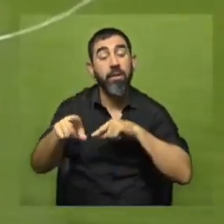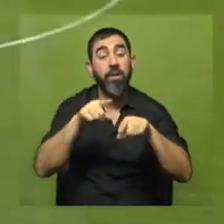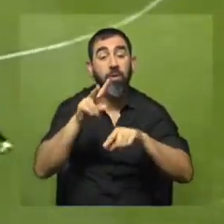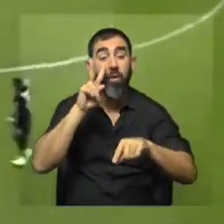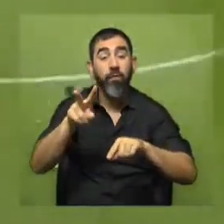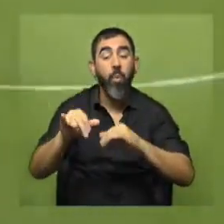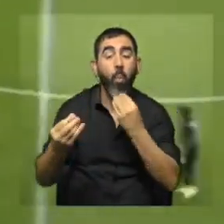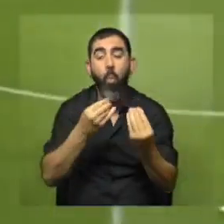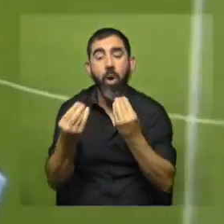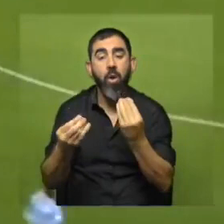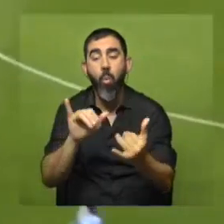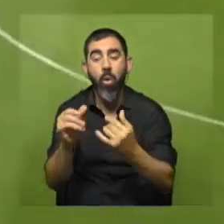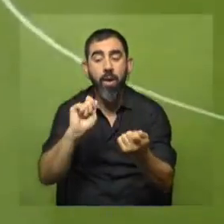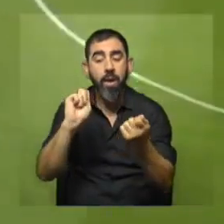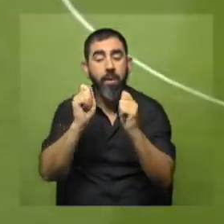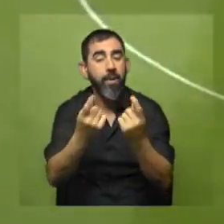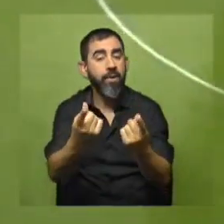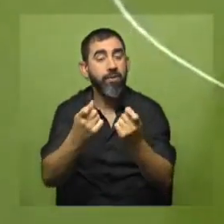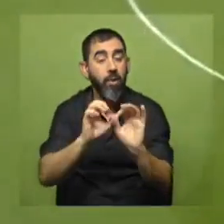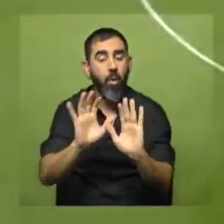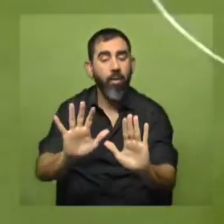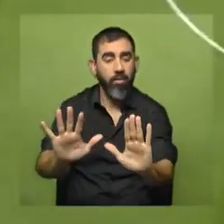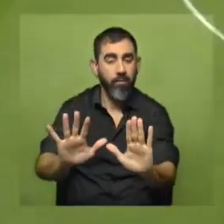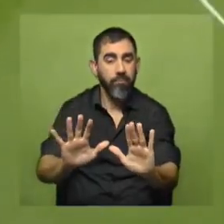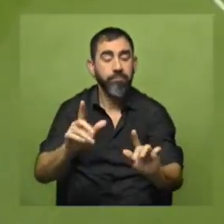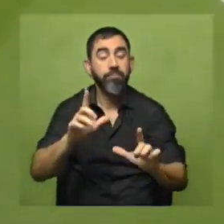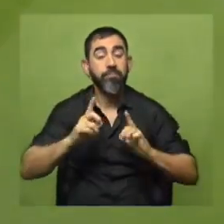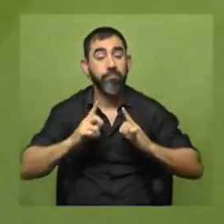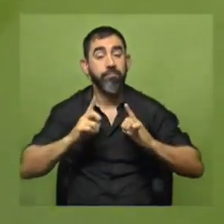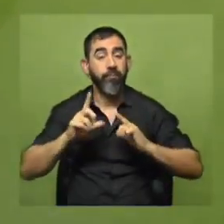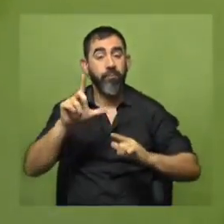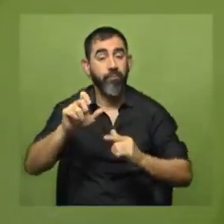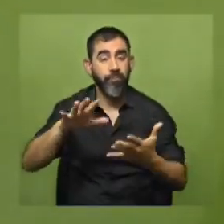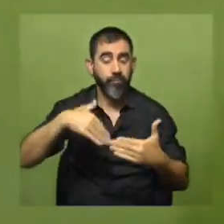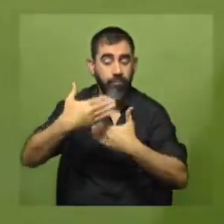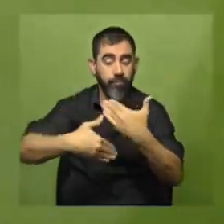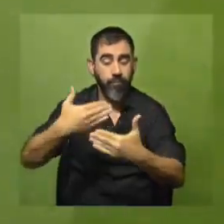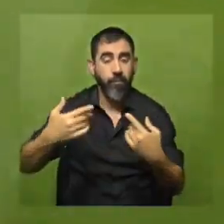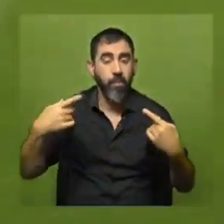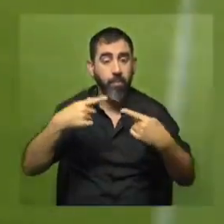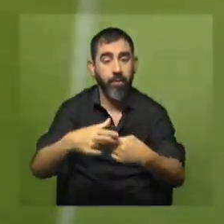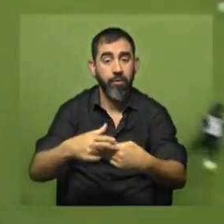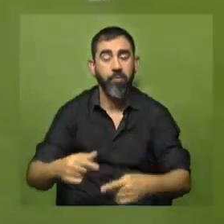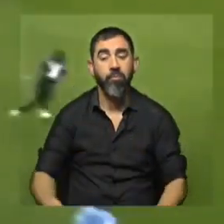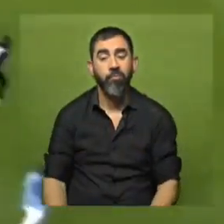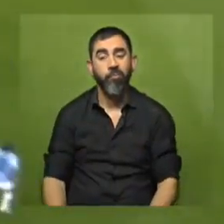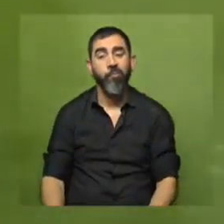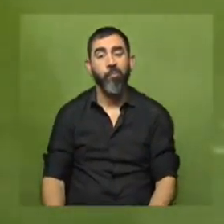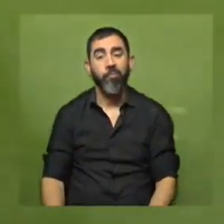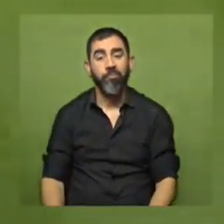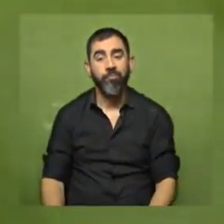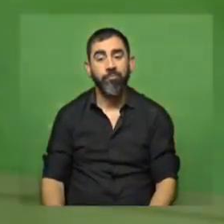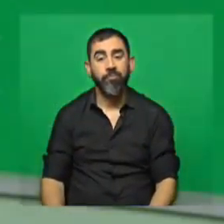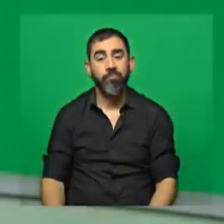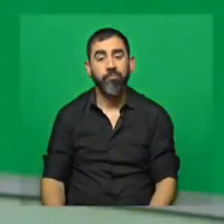allí cuáles son las cosas que hay que cambiar o dejar. Vamos a estar atentos, obviamente, al transcurso, al desarrollo de este importante